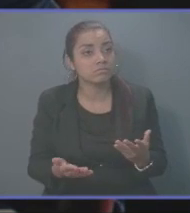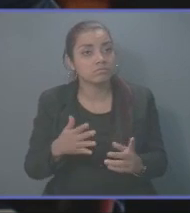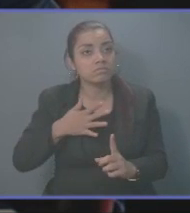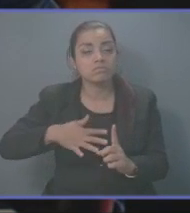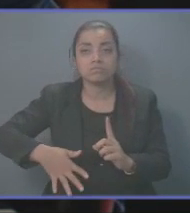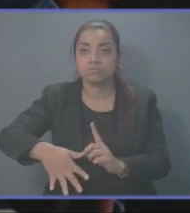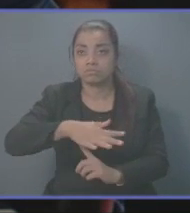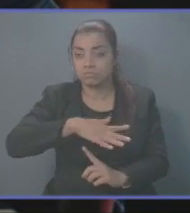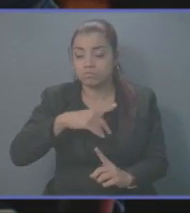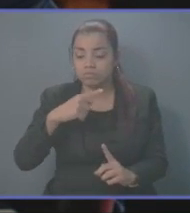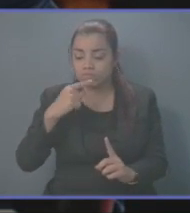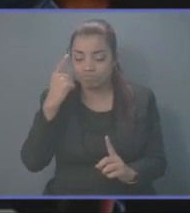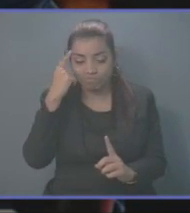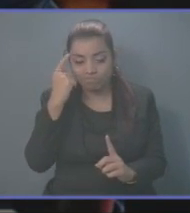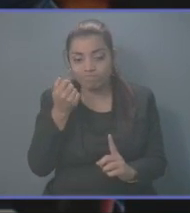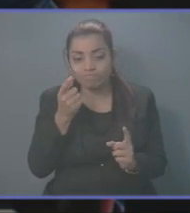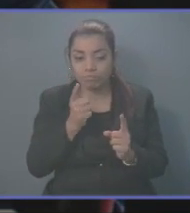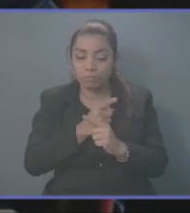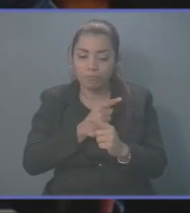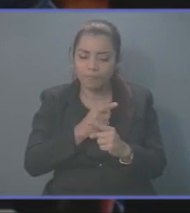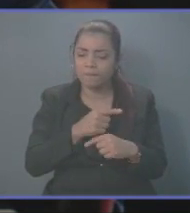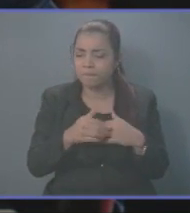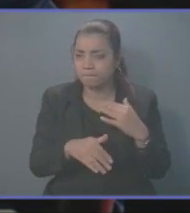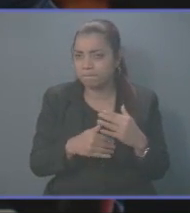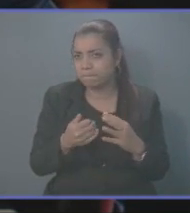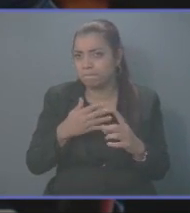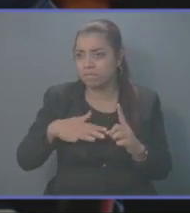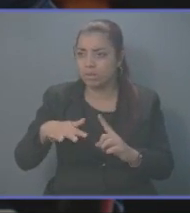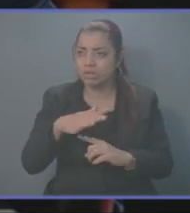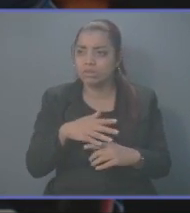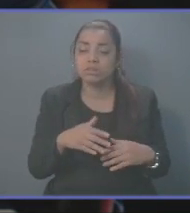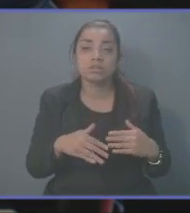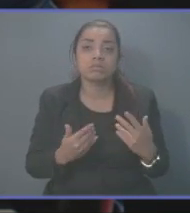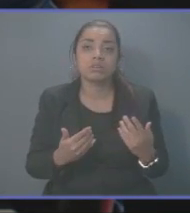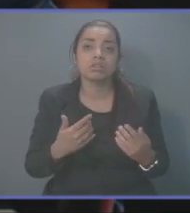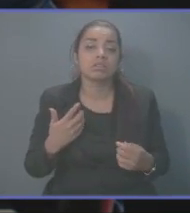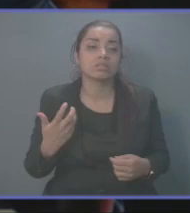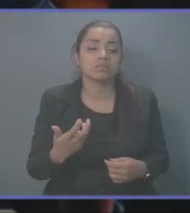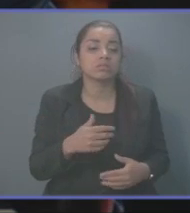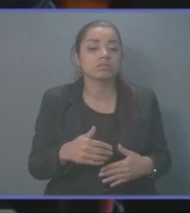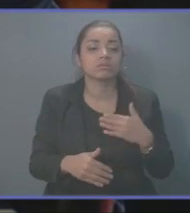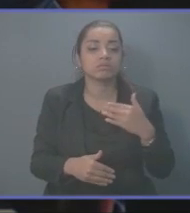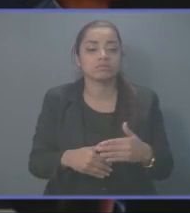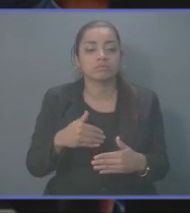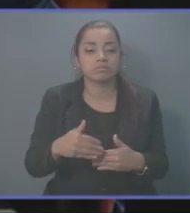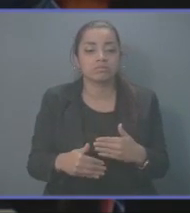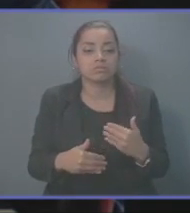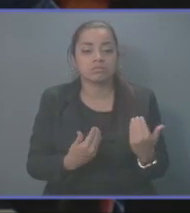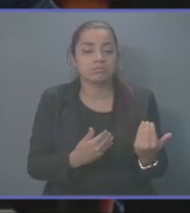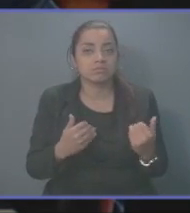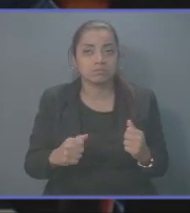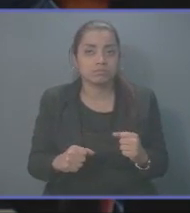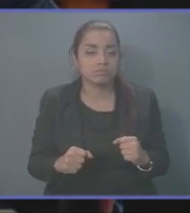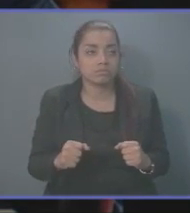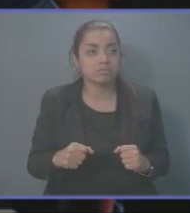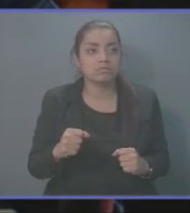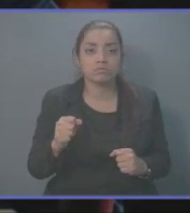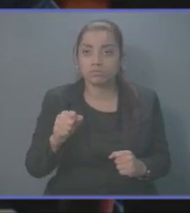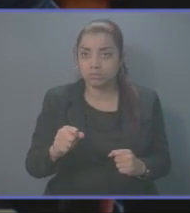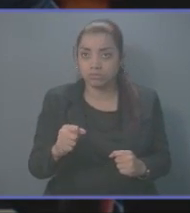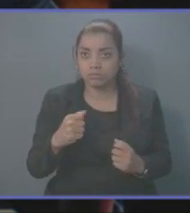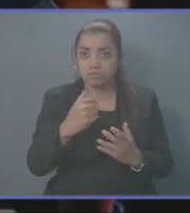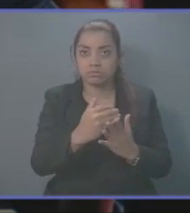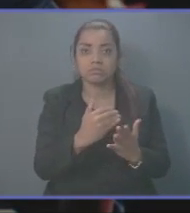que motiva a corregir esos aspectos, generando condiciones accesibles para que todo aquel contribuyente que se encuentre contemplado